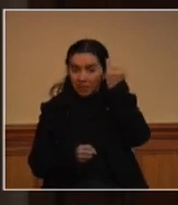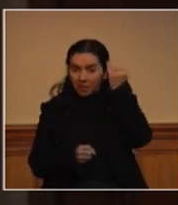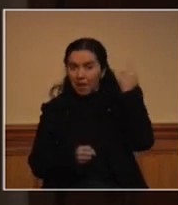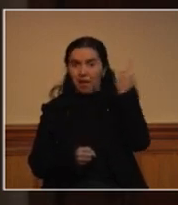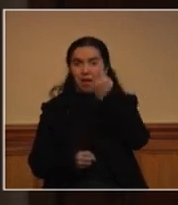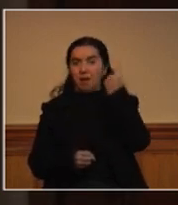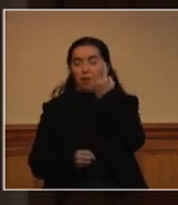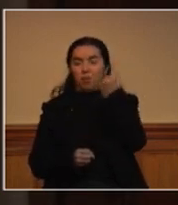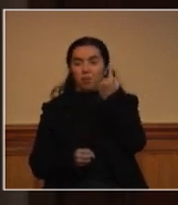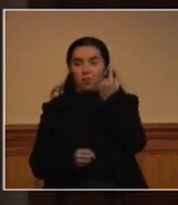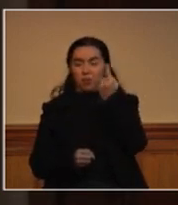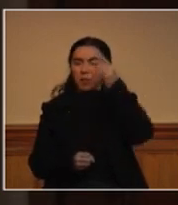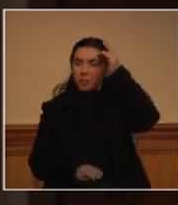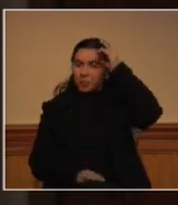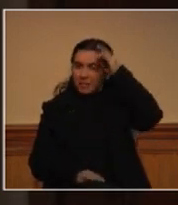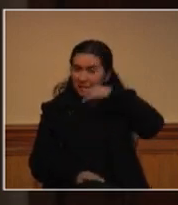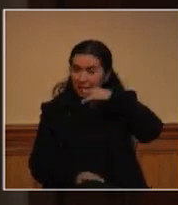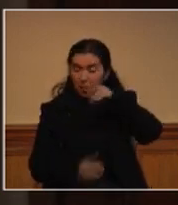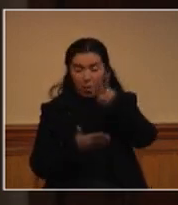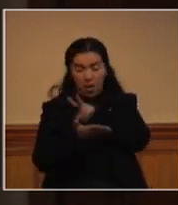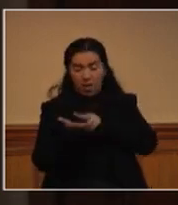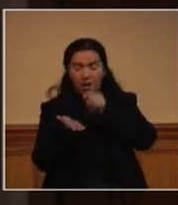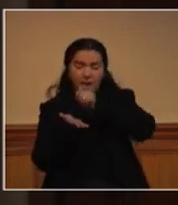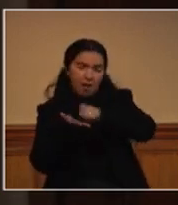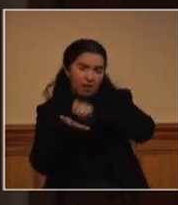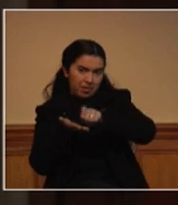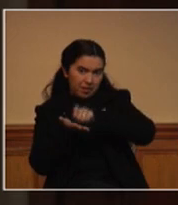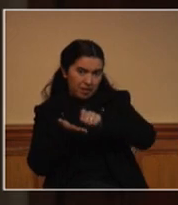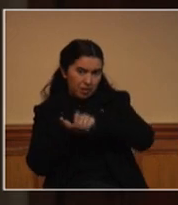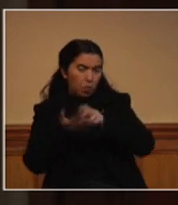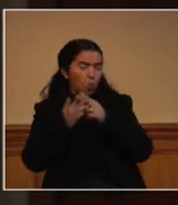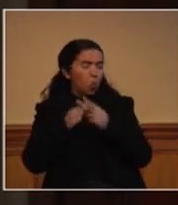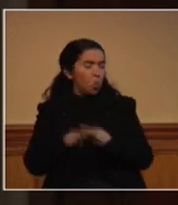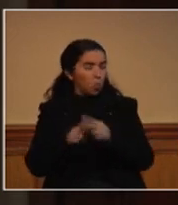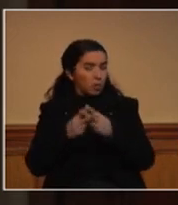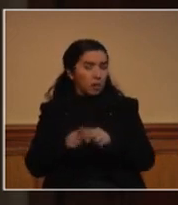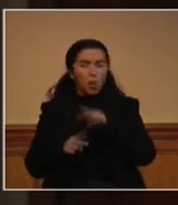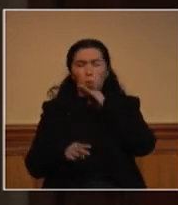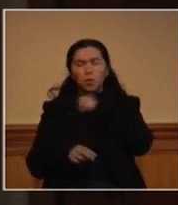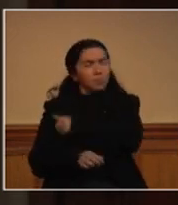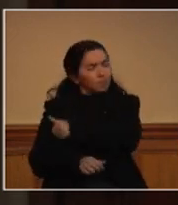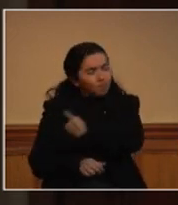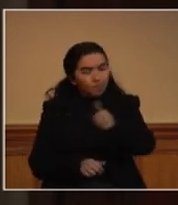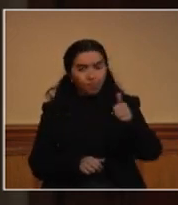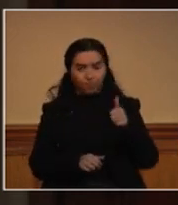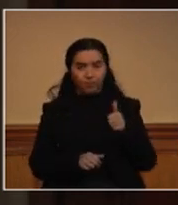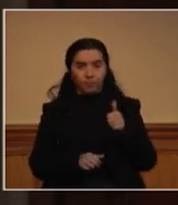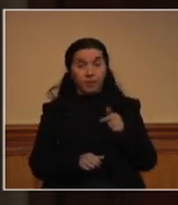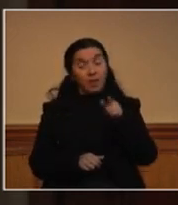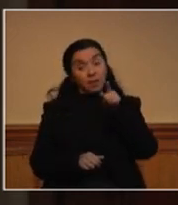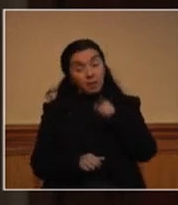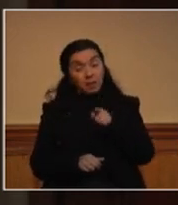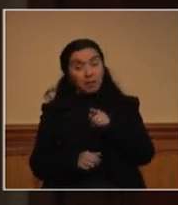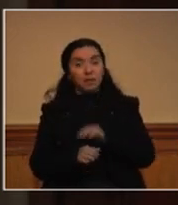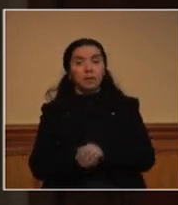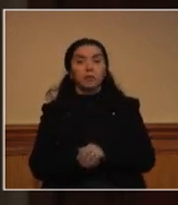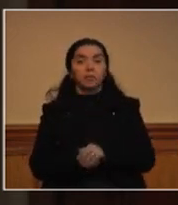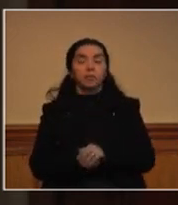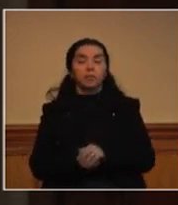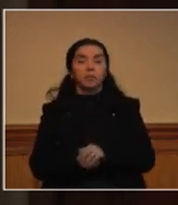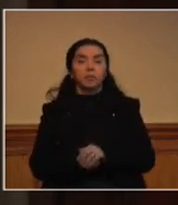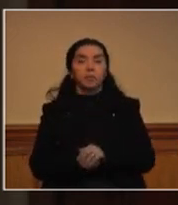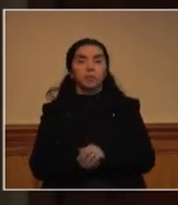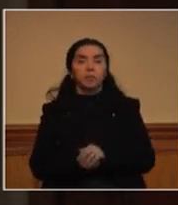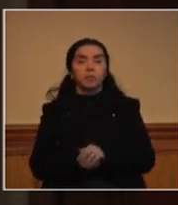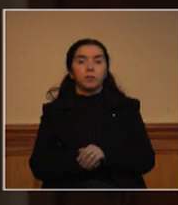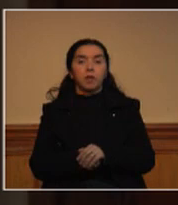autonomía. Sabemos que leer y escribir es una herramienta útil para todos. Y en ese sentido, y hablando